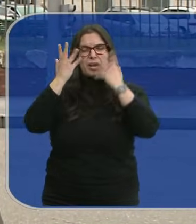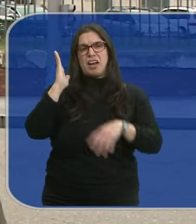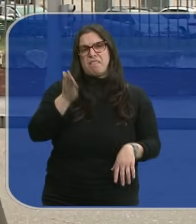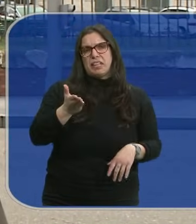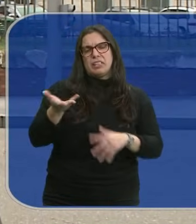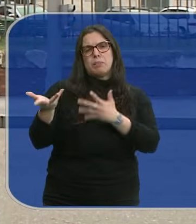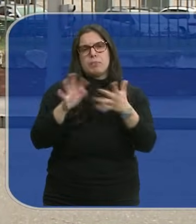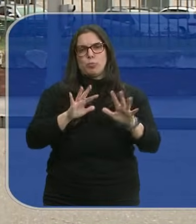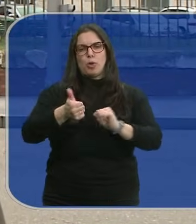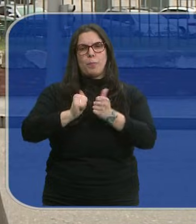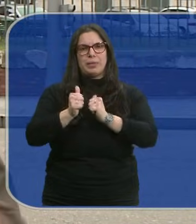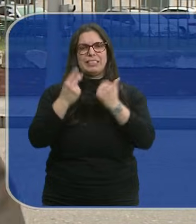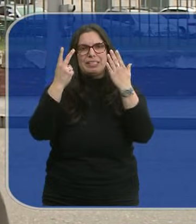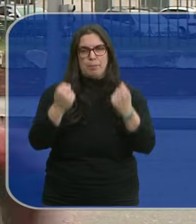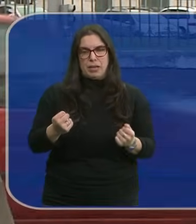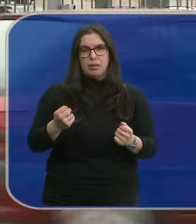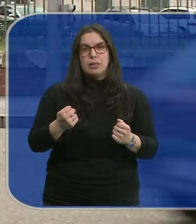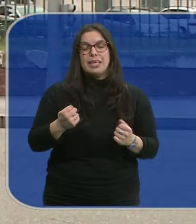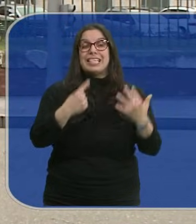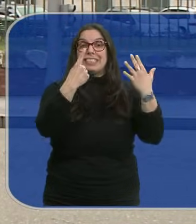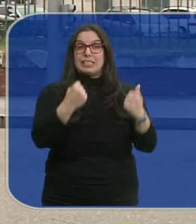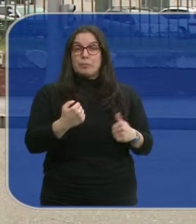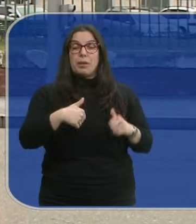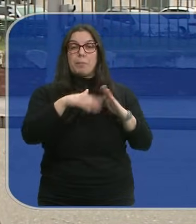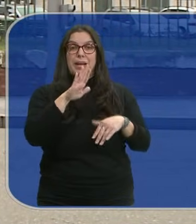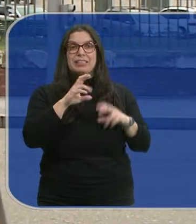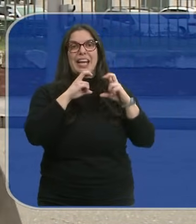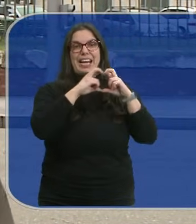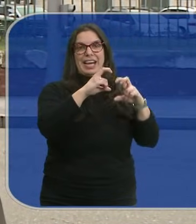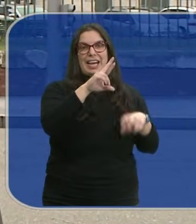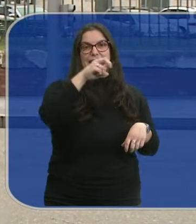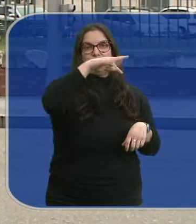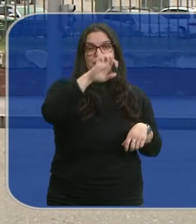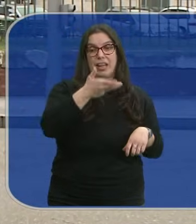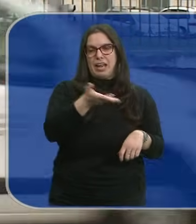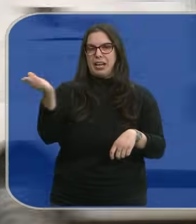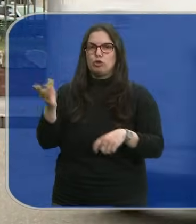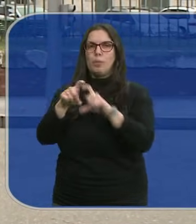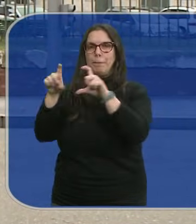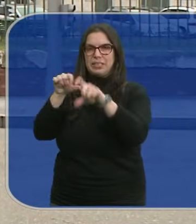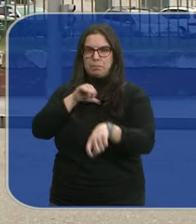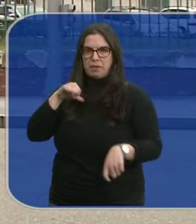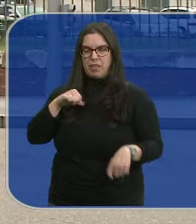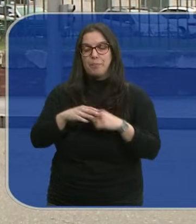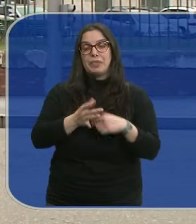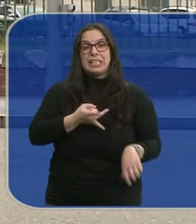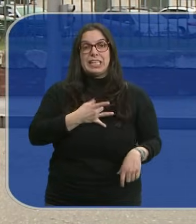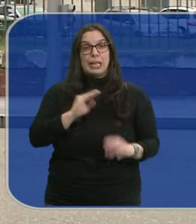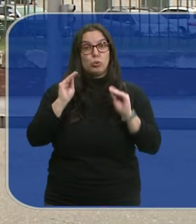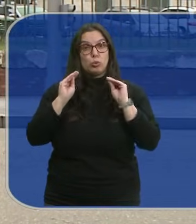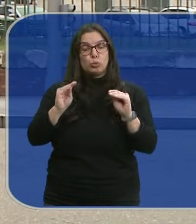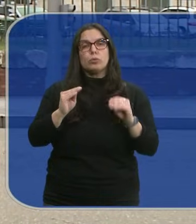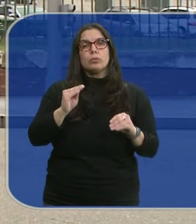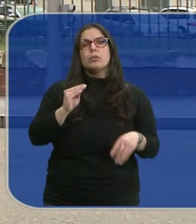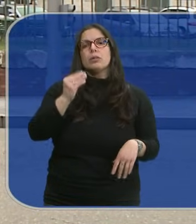a unos 7.000 maquinistas, más de 6.000 pertenecen a Renfe y el resto a las operadoras privadas. Desde su sindicato SEMAF